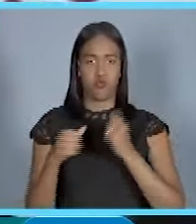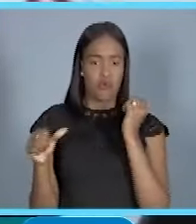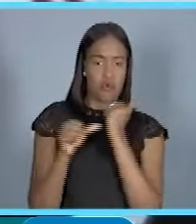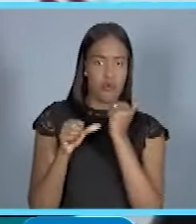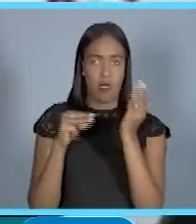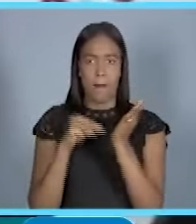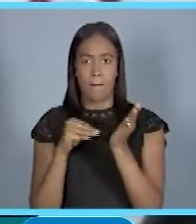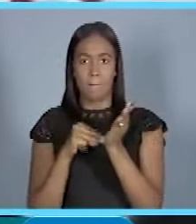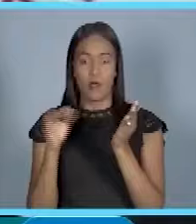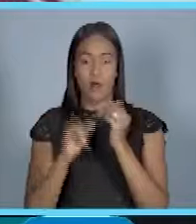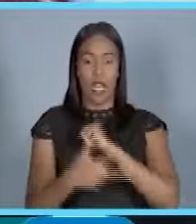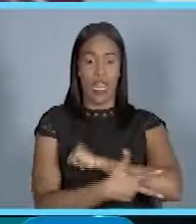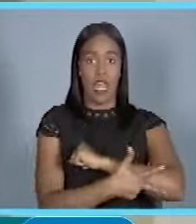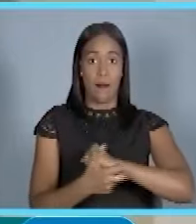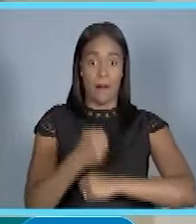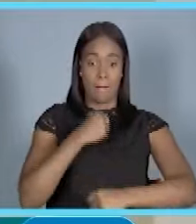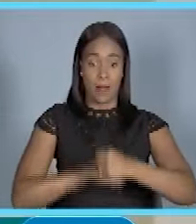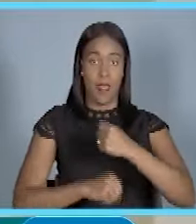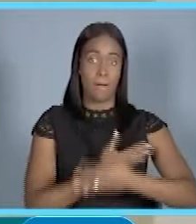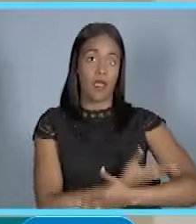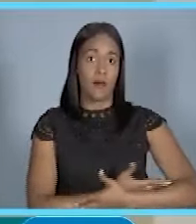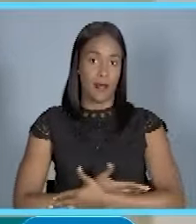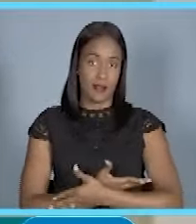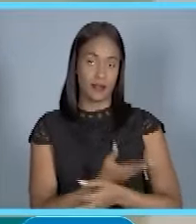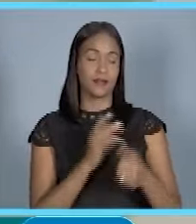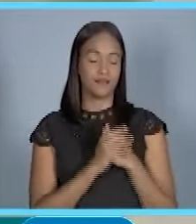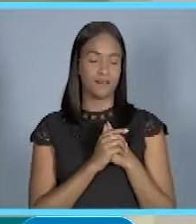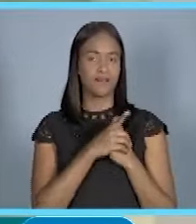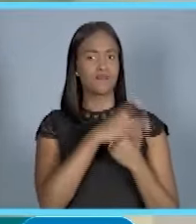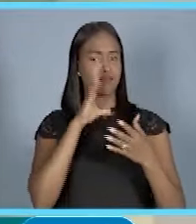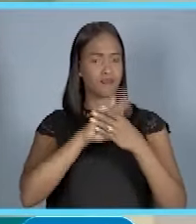traslado de una recién nacida. Según el expediente,